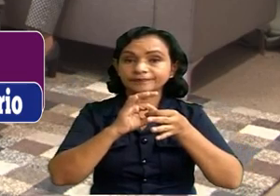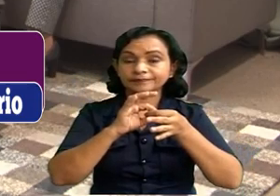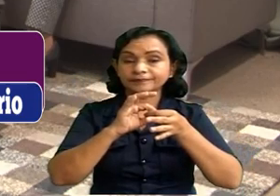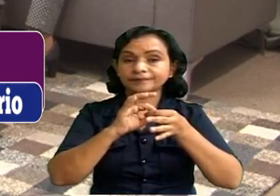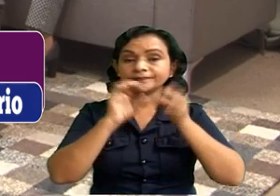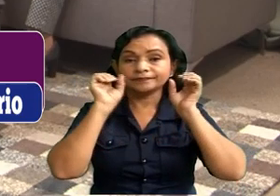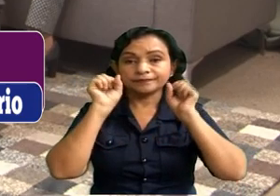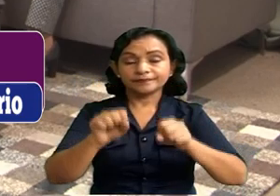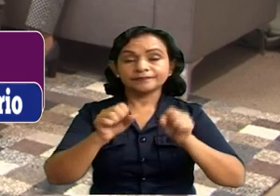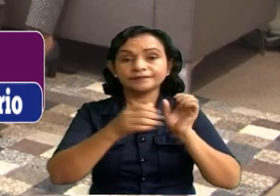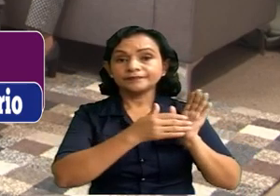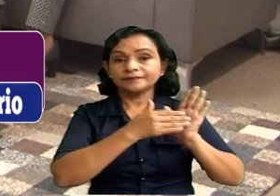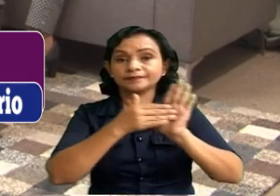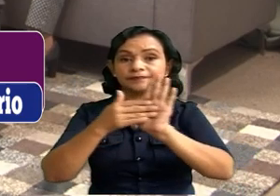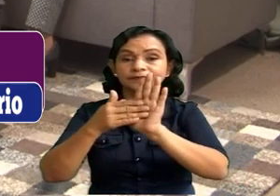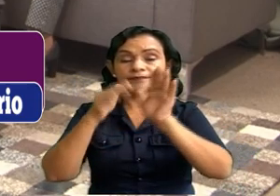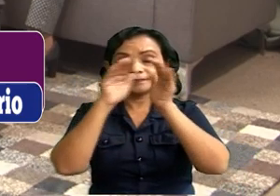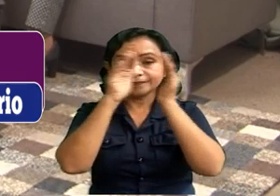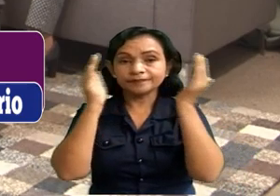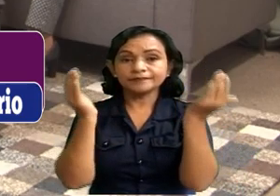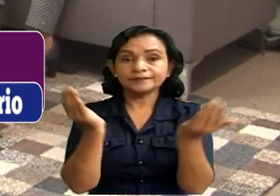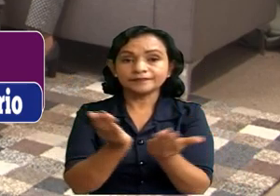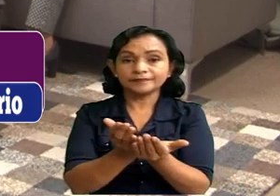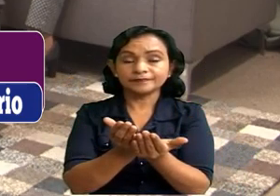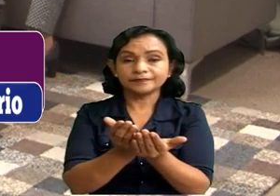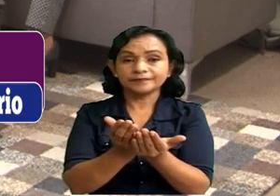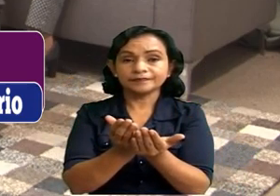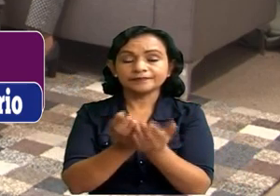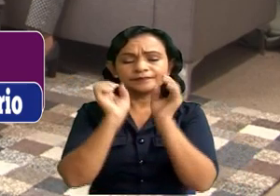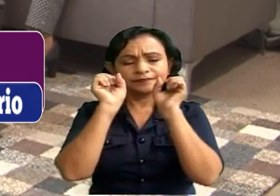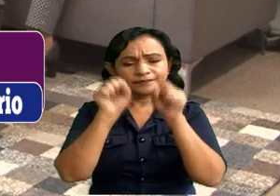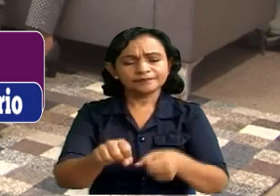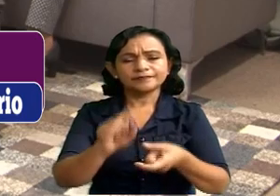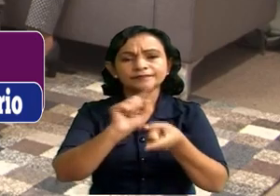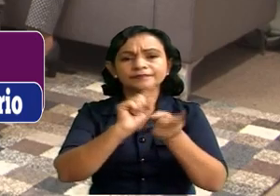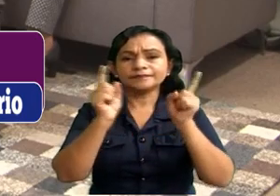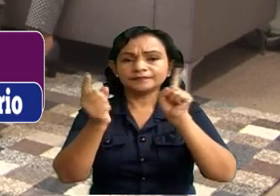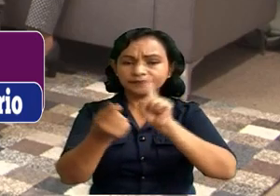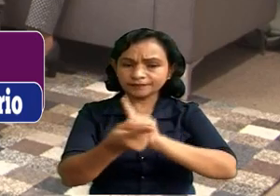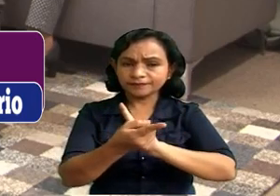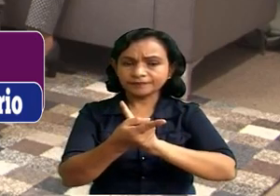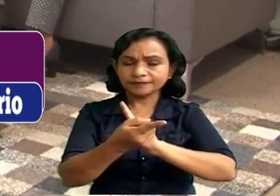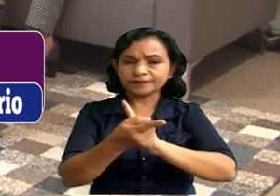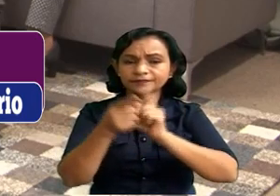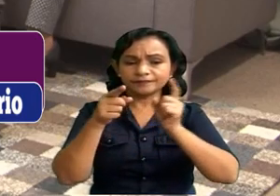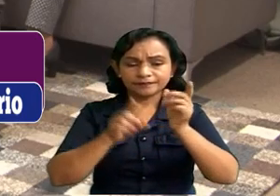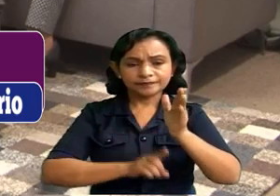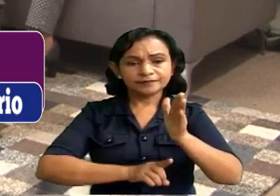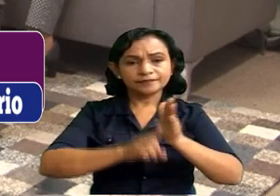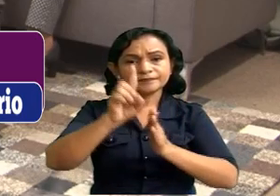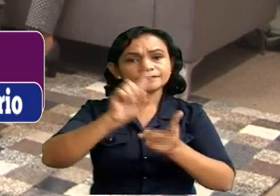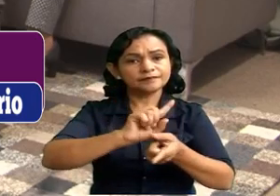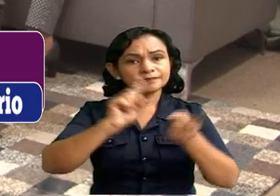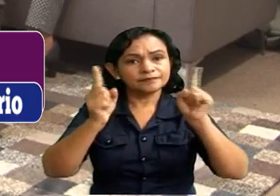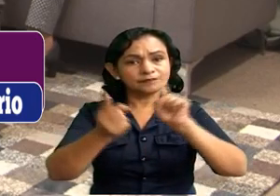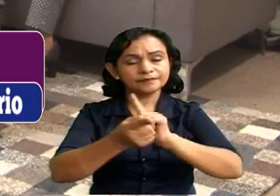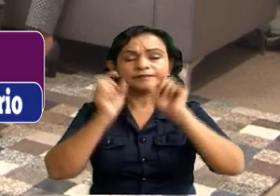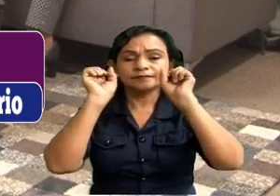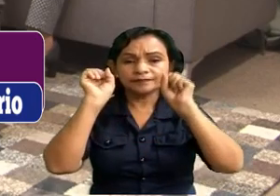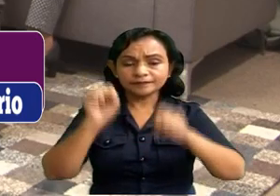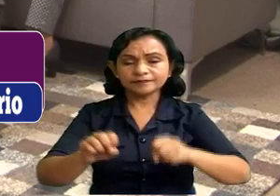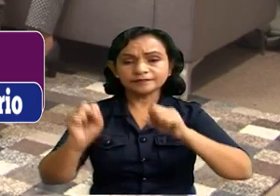que pudiéramos demostrarle al mundo entero de que sí se puede cambiar, de que sí estas revoluciones podemos cambiar